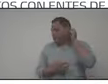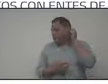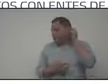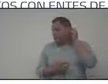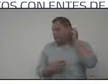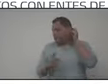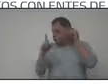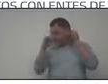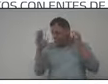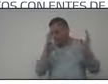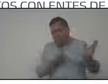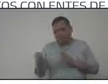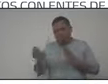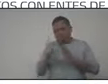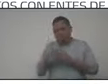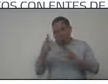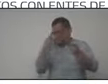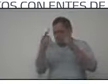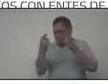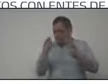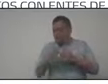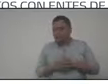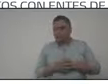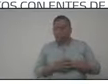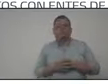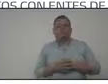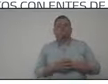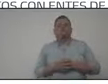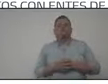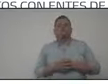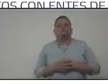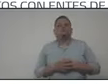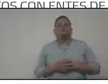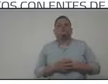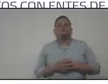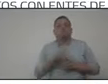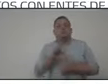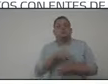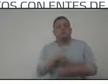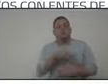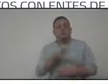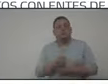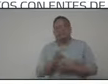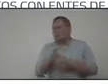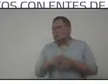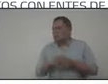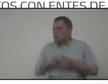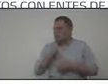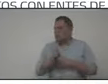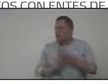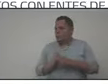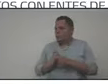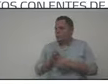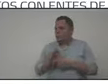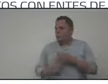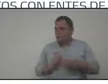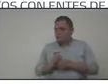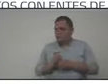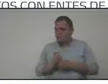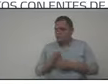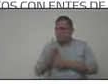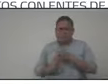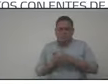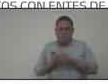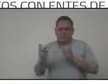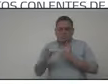la planeación estratégica, donde nosotros en los planes operativos anuales, en el plan de acción institucional